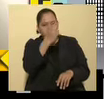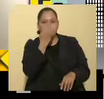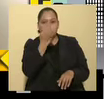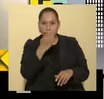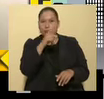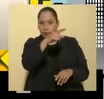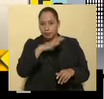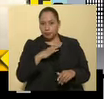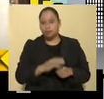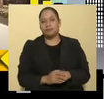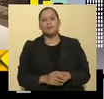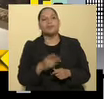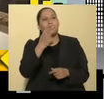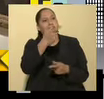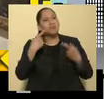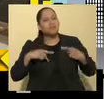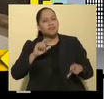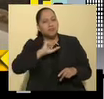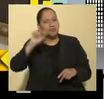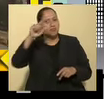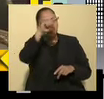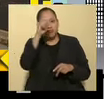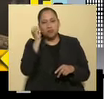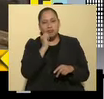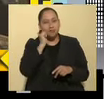ahí, bueno, pues los famosos